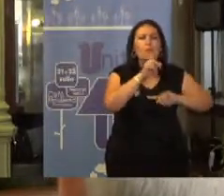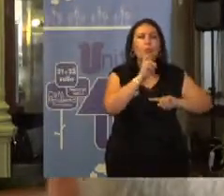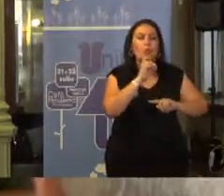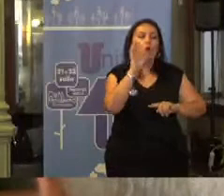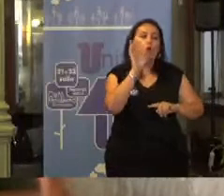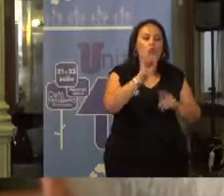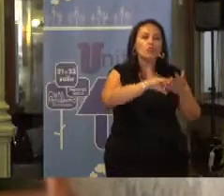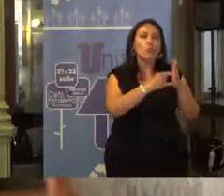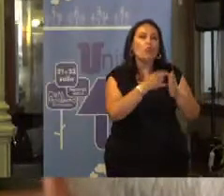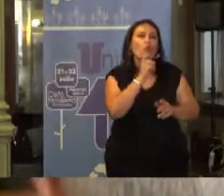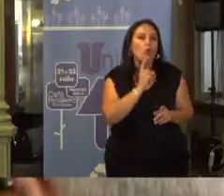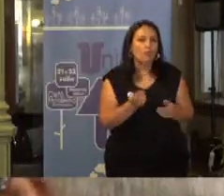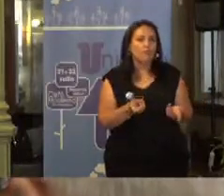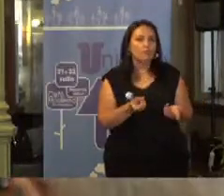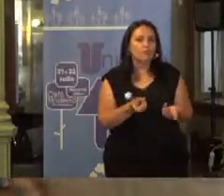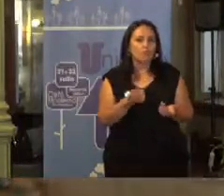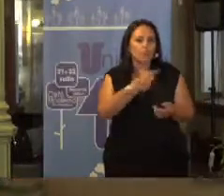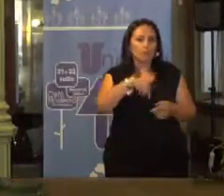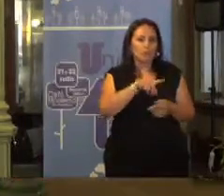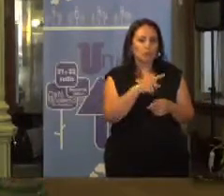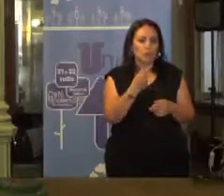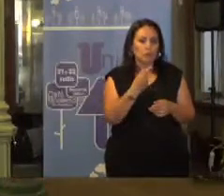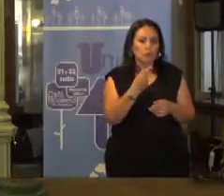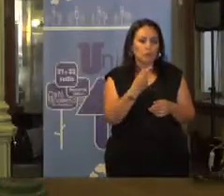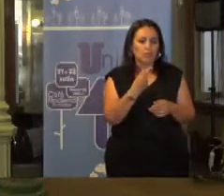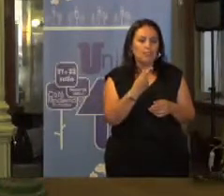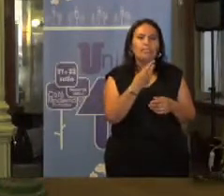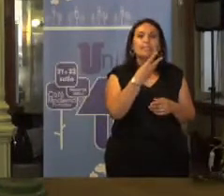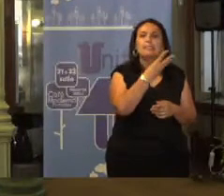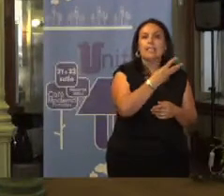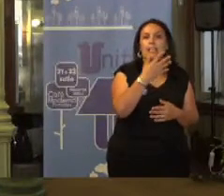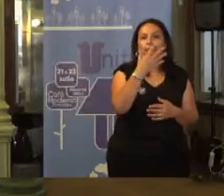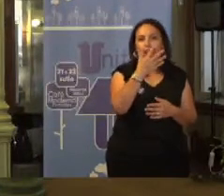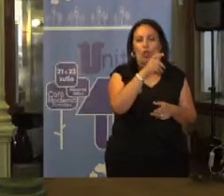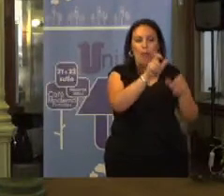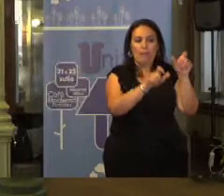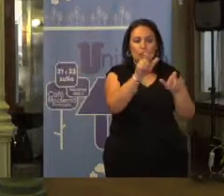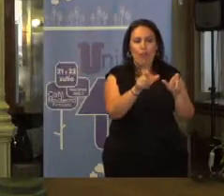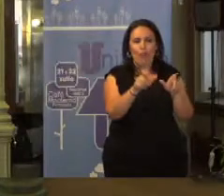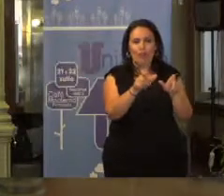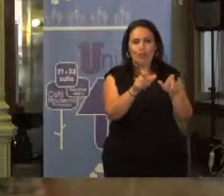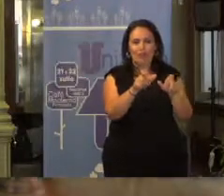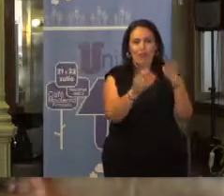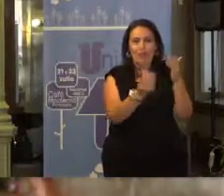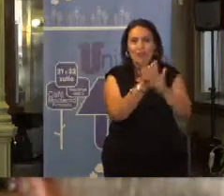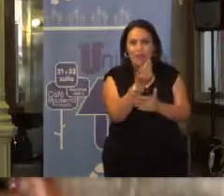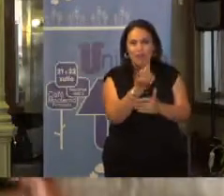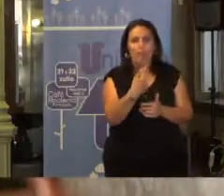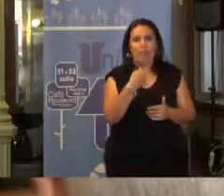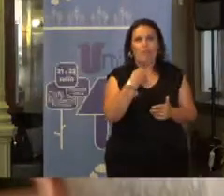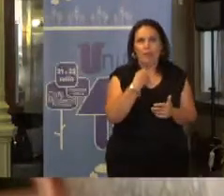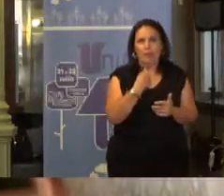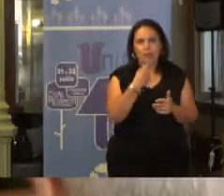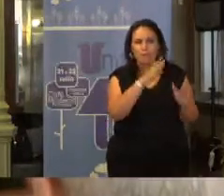cuestión ou cara a onde quixéramos ir. Perdemos unha media de 35 persoas por día Dentro de uns anos, en 2030,